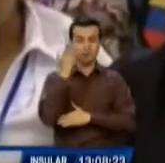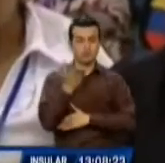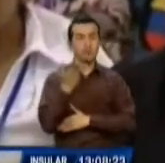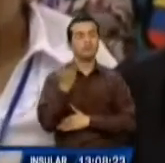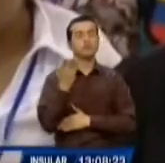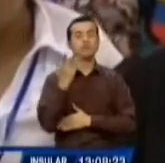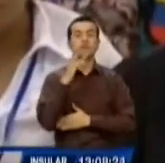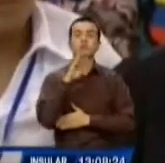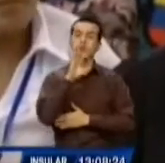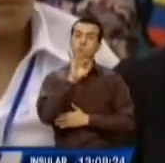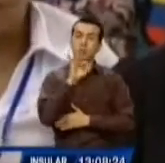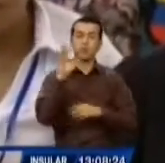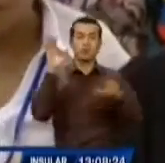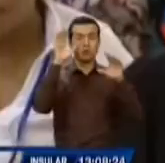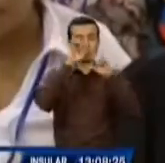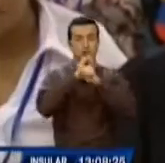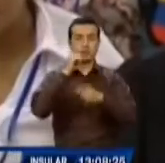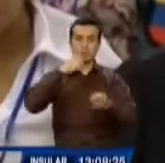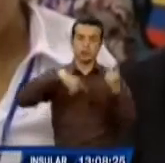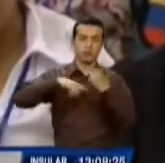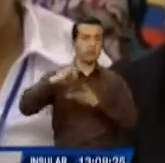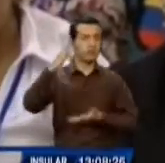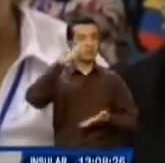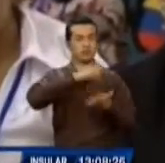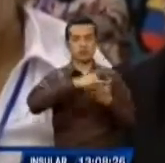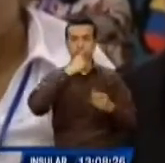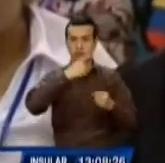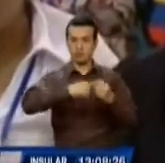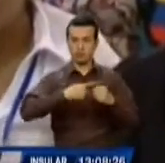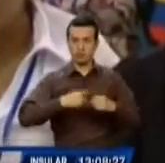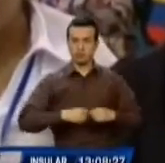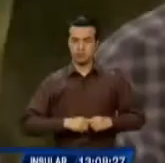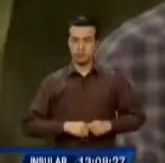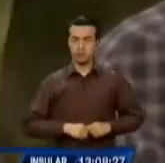se prevé a las 21 horas retorne a Ecuador. Olga Velasco, Ecuador TV.